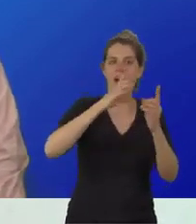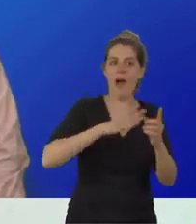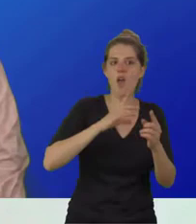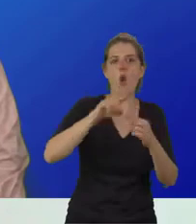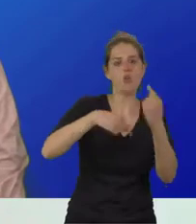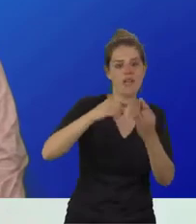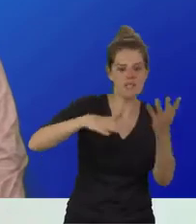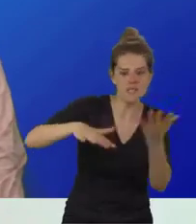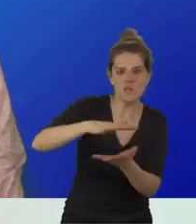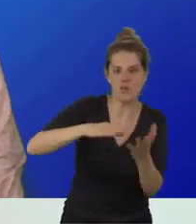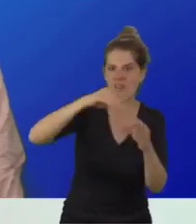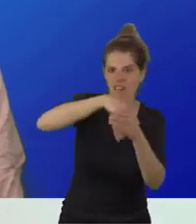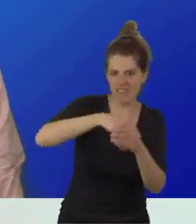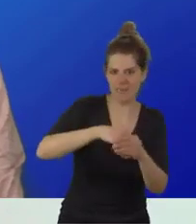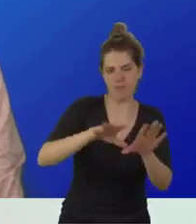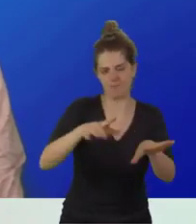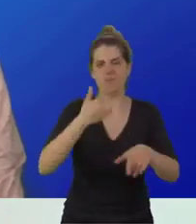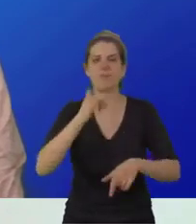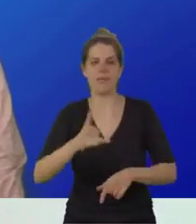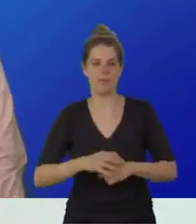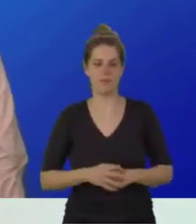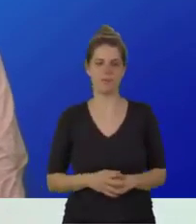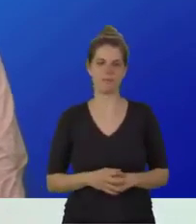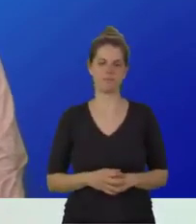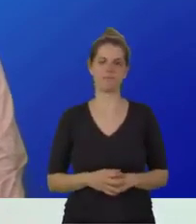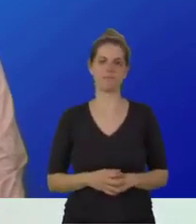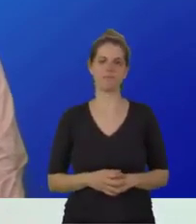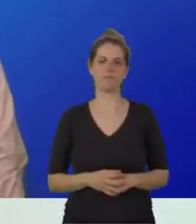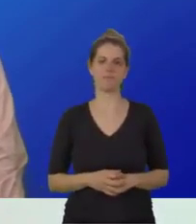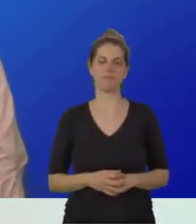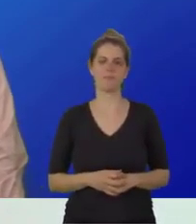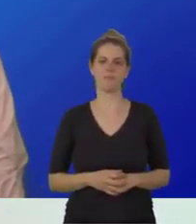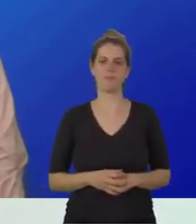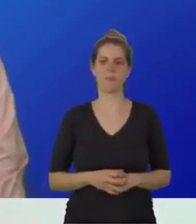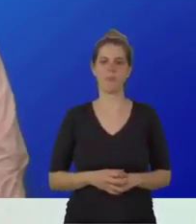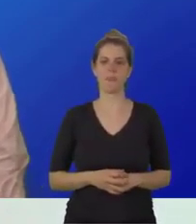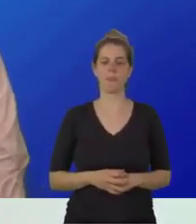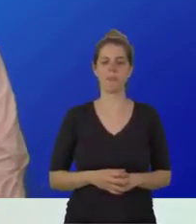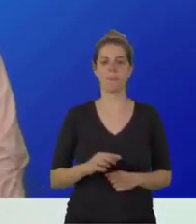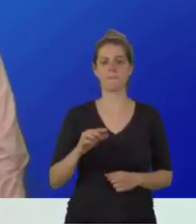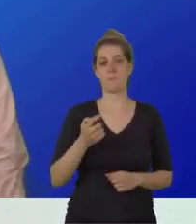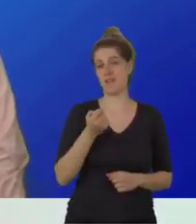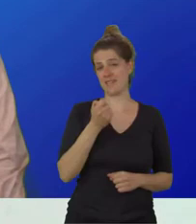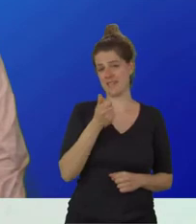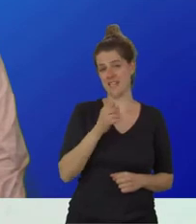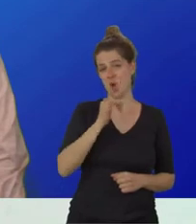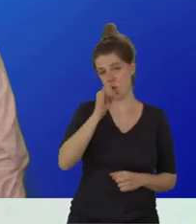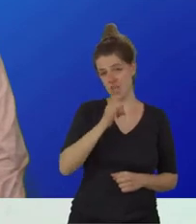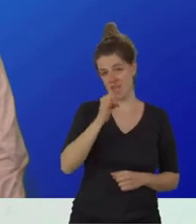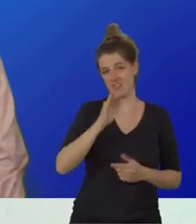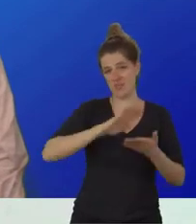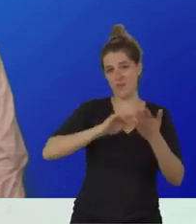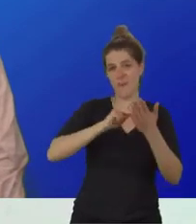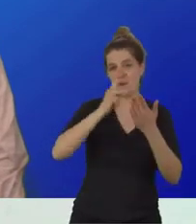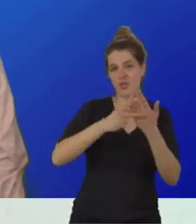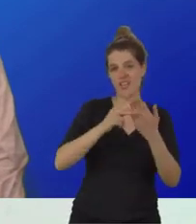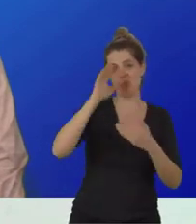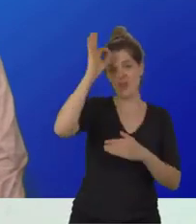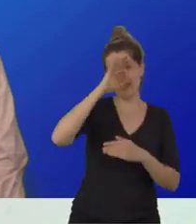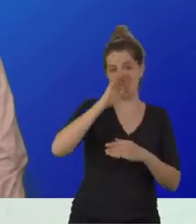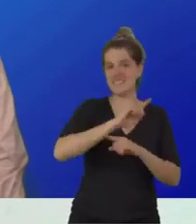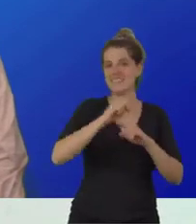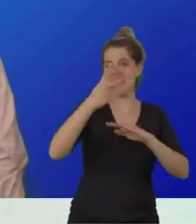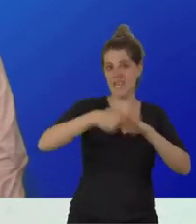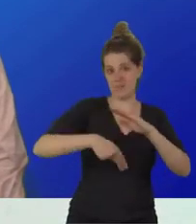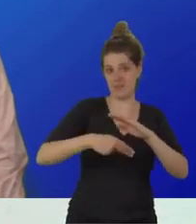o subescenarios que se van dando. Para irles a un caso concreto, hace un momento les mencioné el proyecto de Inglés